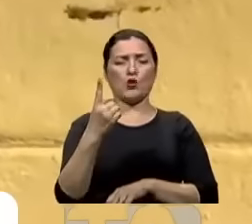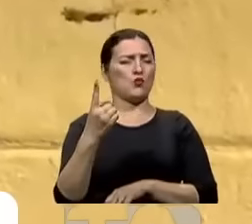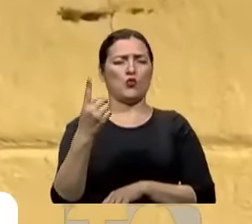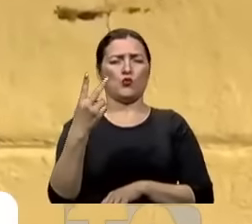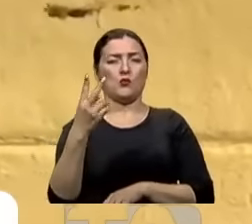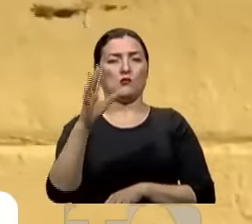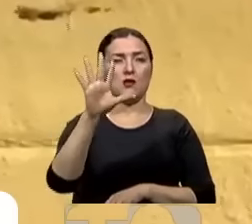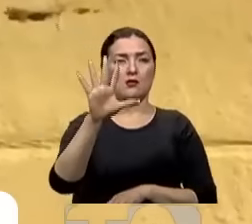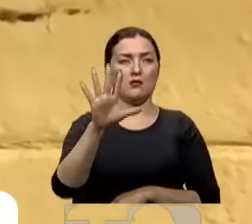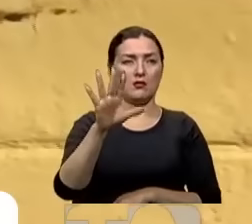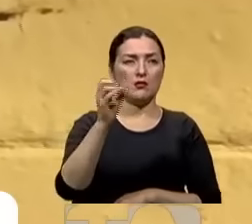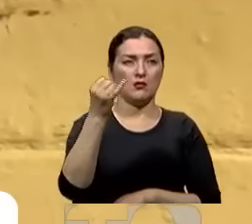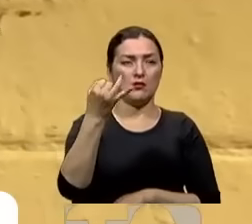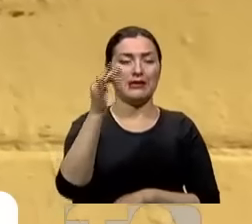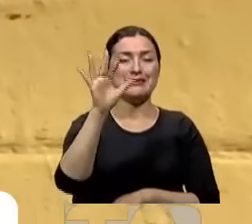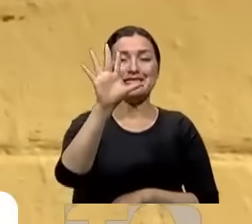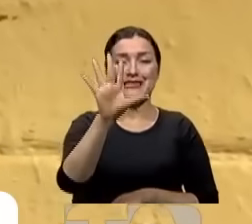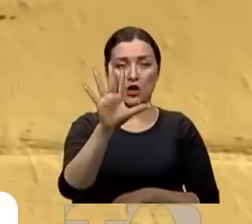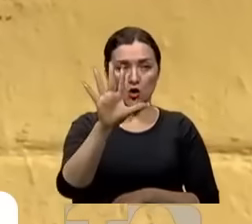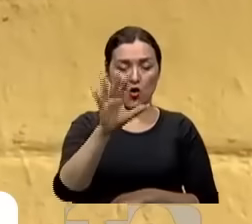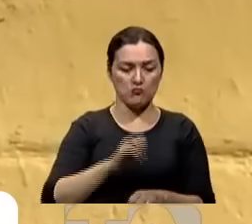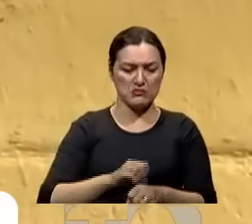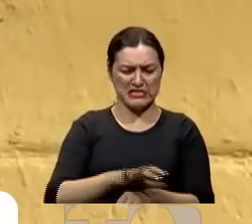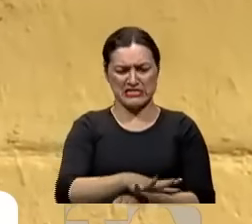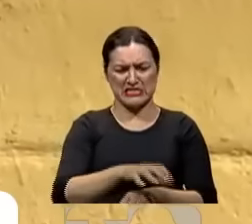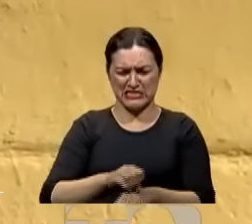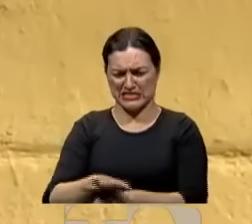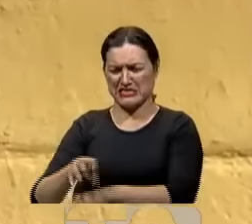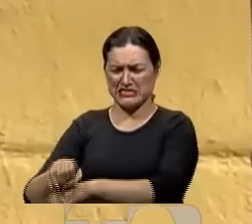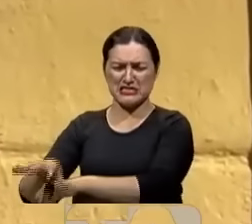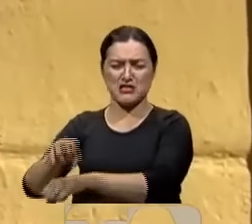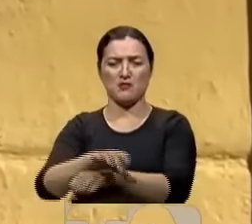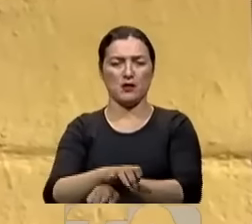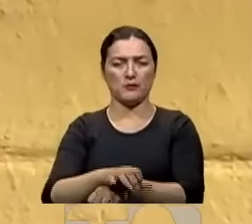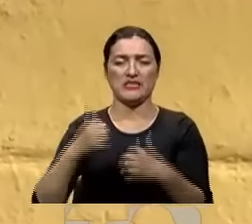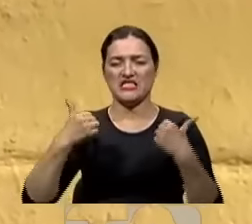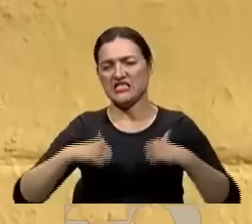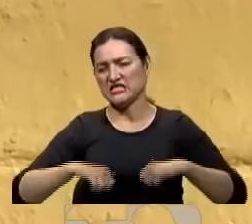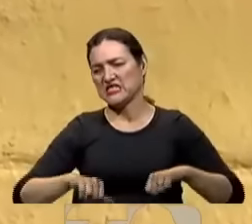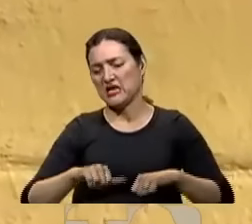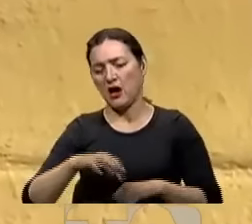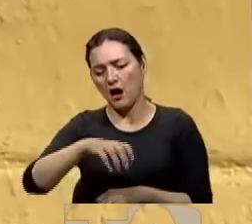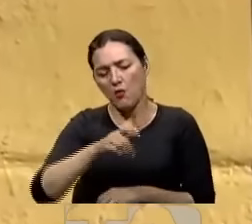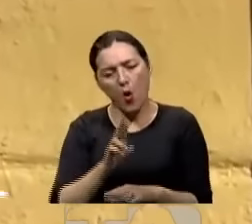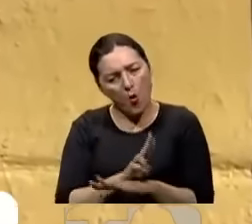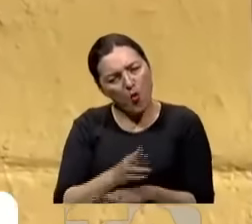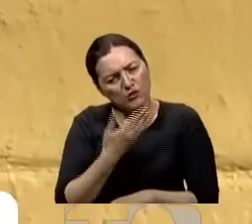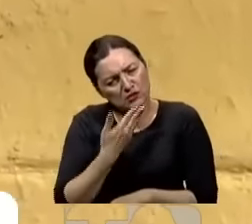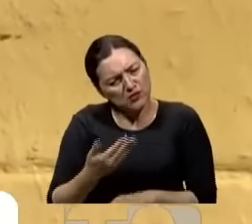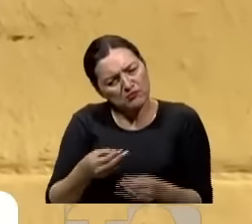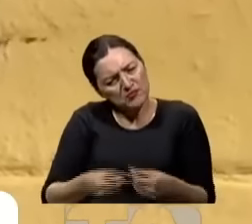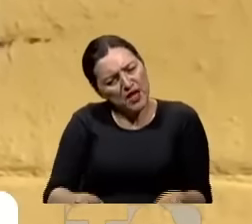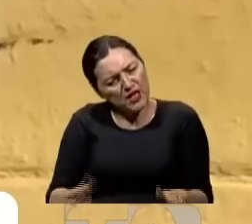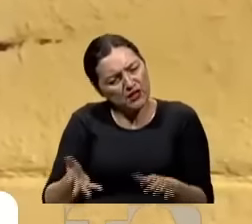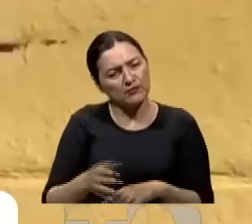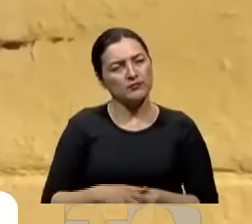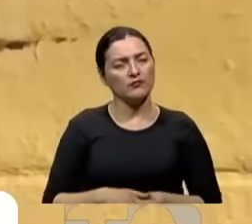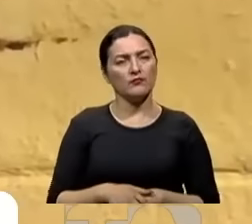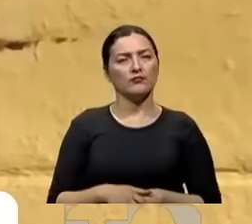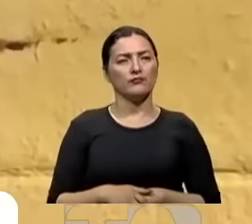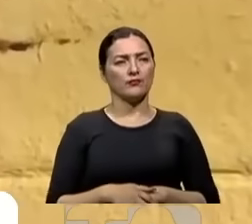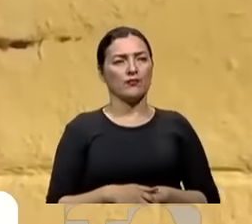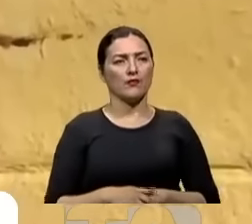de cinco hemos contado, así que da mucha pena porque es agua que se puede servir de una mejor manera, así que por favor, a